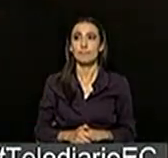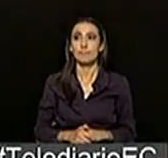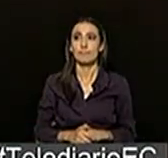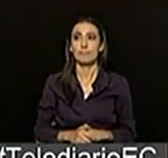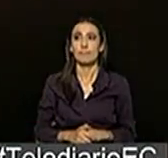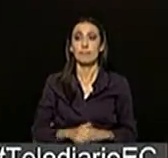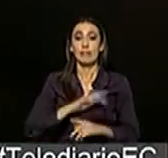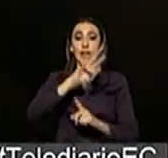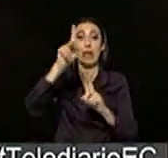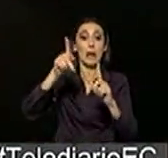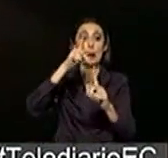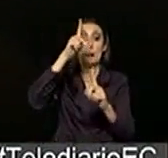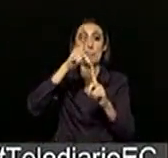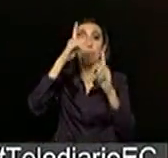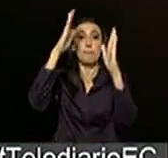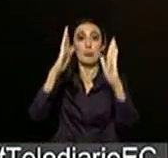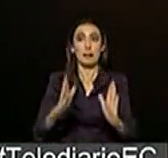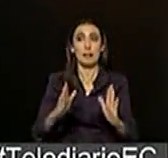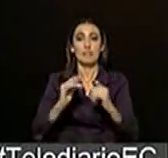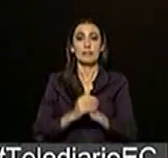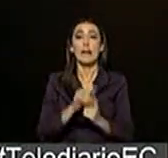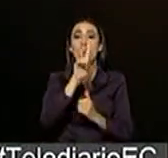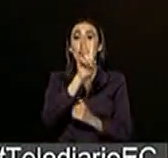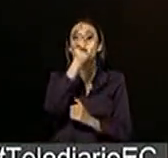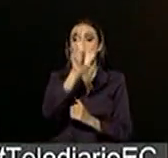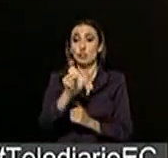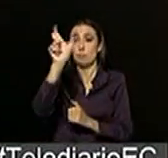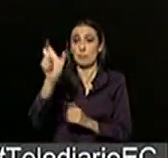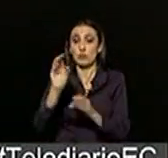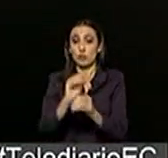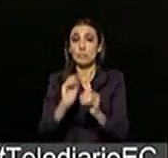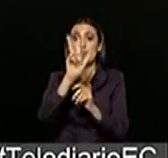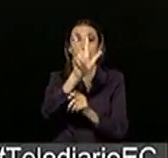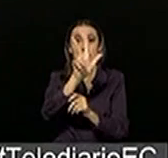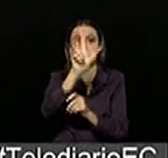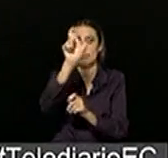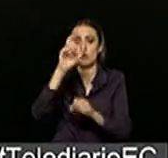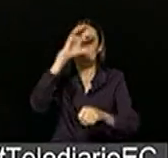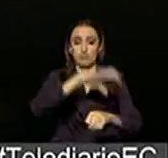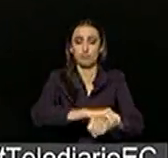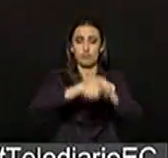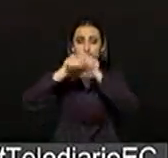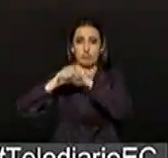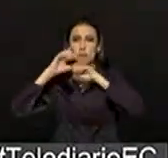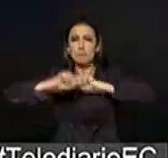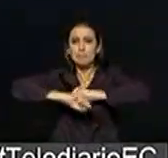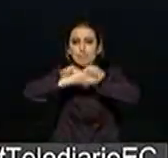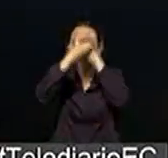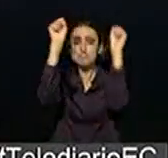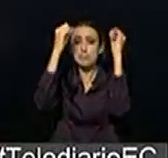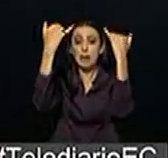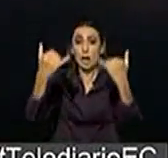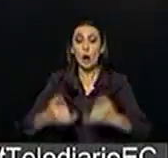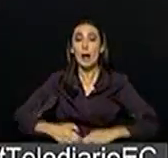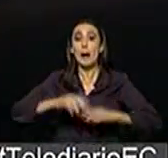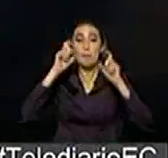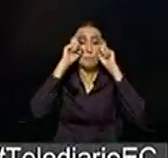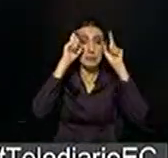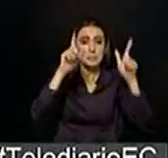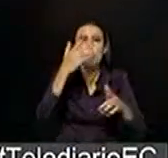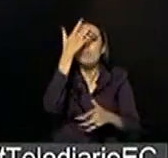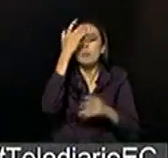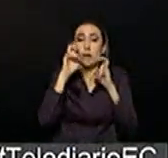la perfecta de pichincha paola pabón y dos personas más fueron detenidas esta madrugada la fiscalía confirmó su captura con fines investigativos